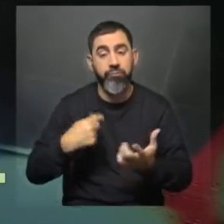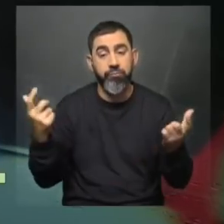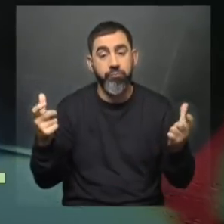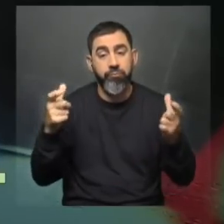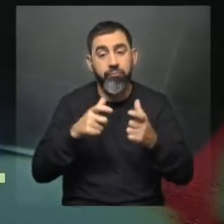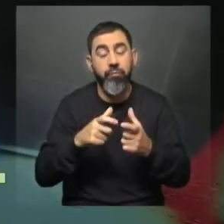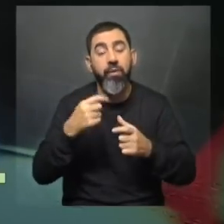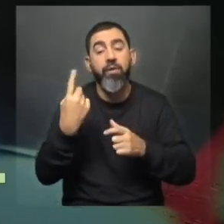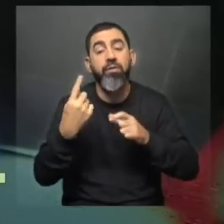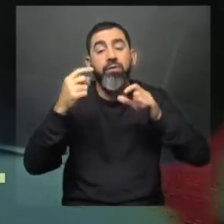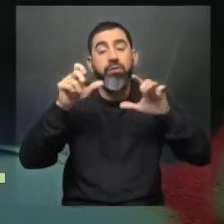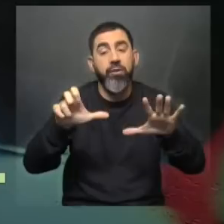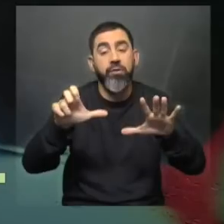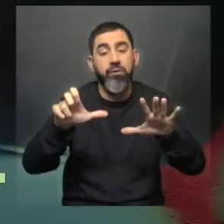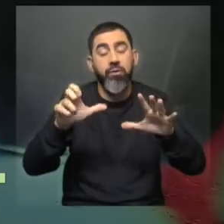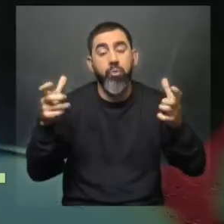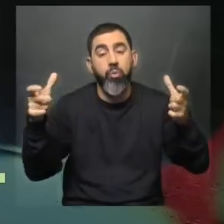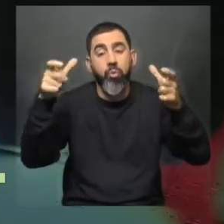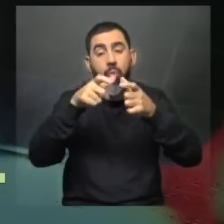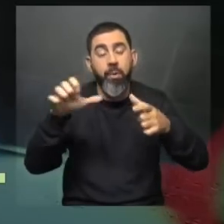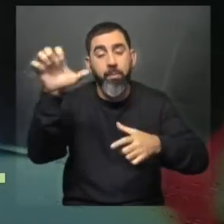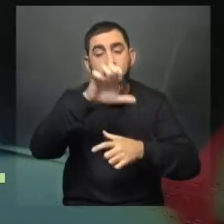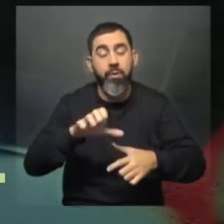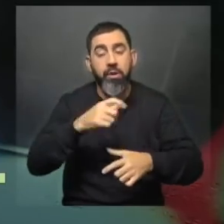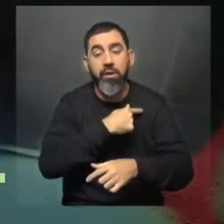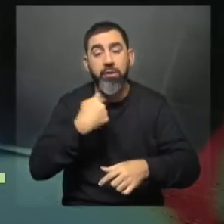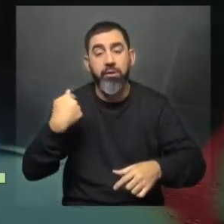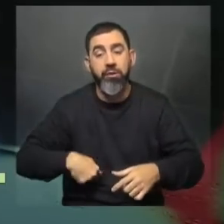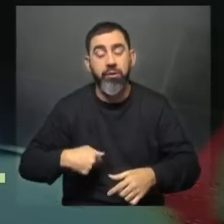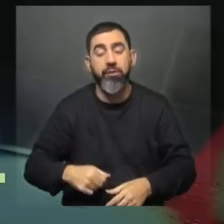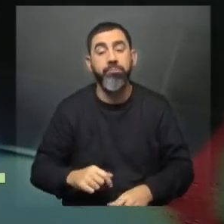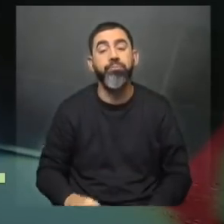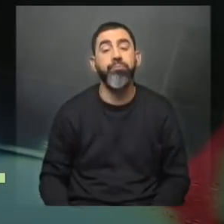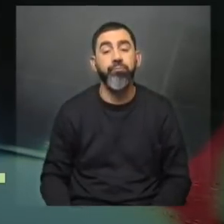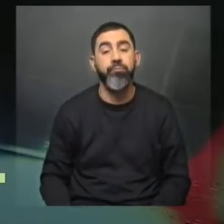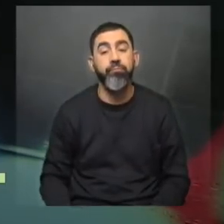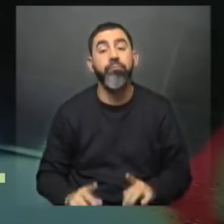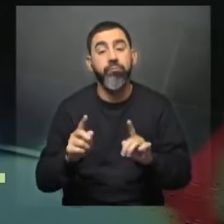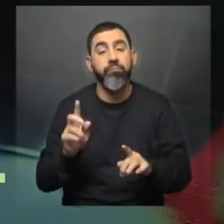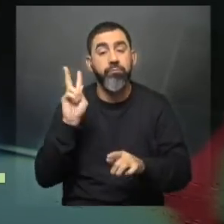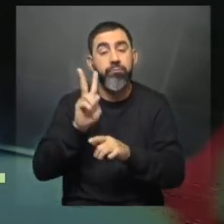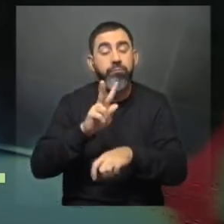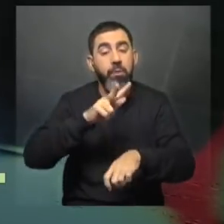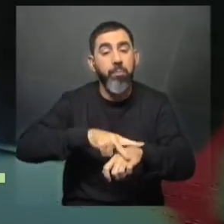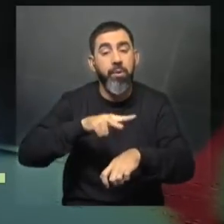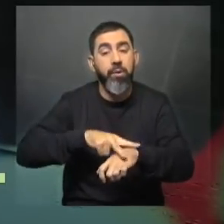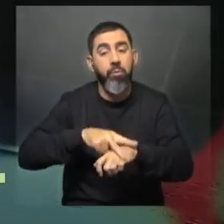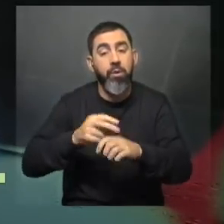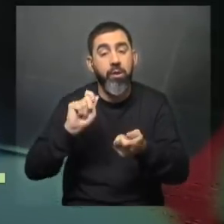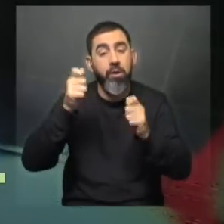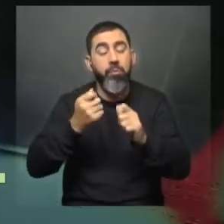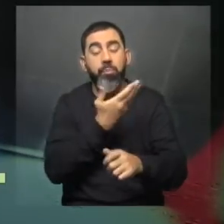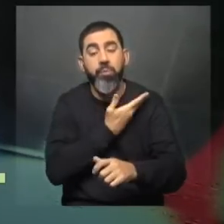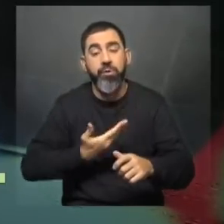la décimo sexta edición de la Cumbre en Beijing también va a visitar Paraguay para la Asunción